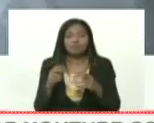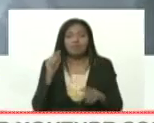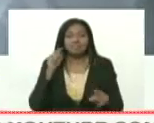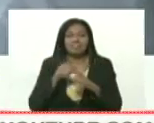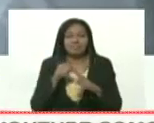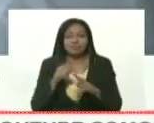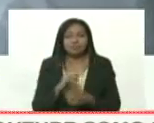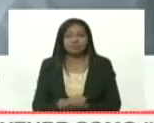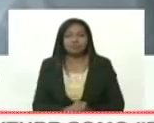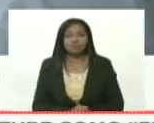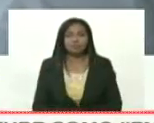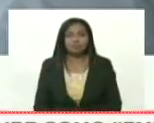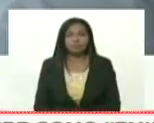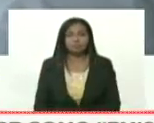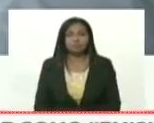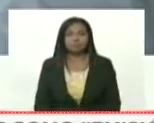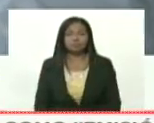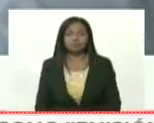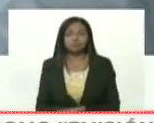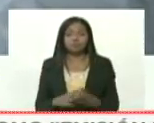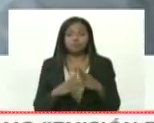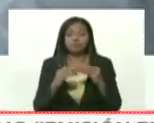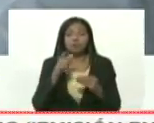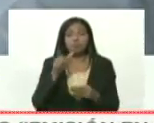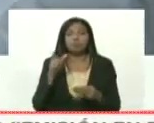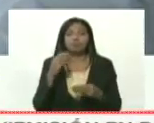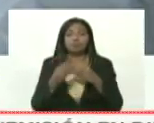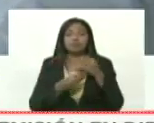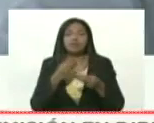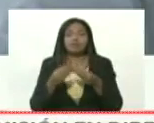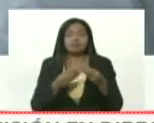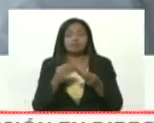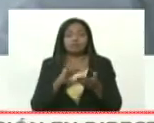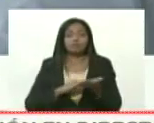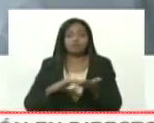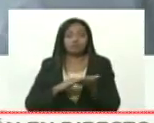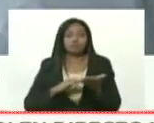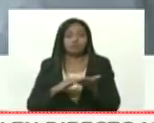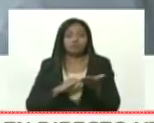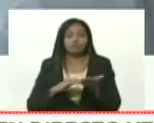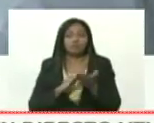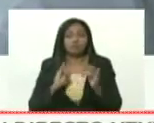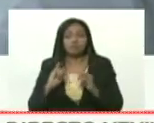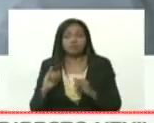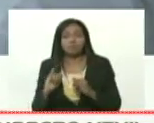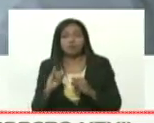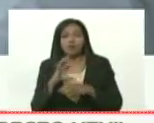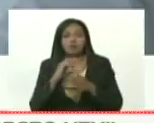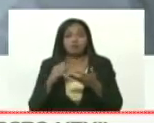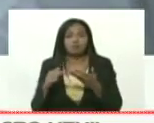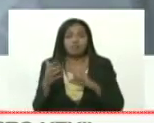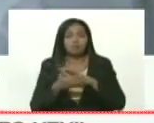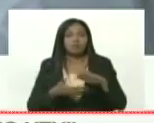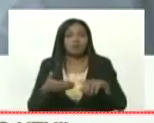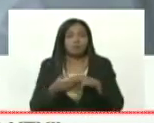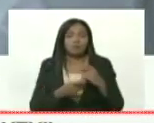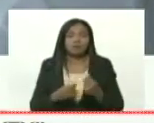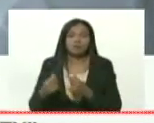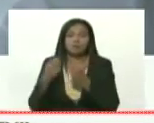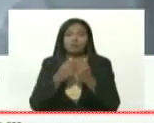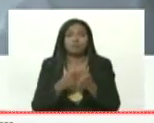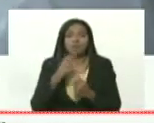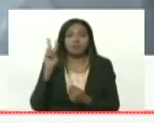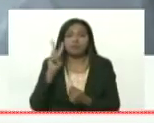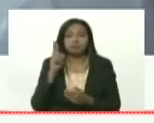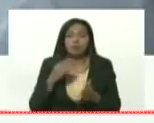directo, con toda la gente que está creando para solucionar los asuntos y problemas económicos. Venezuela va a